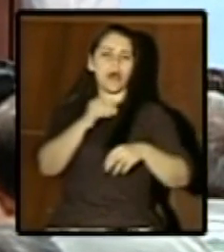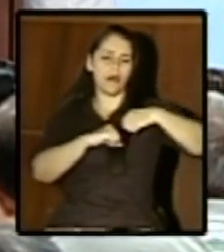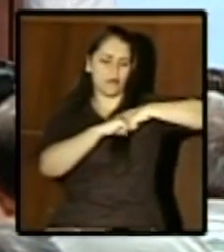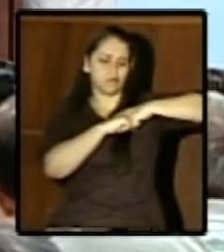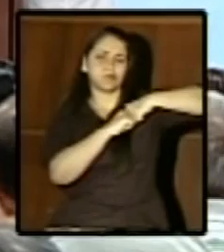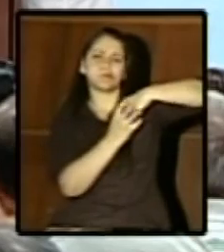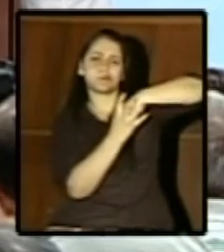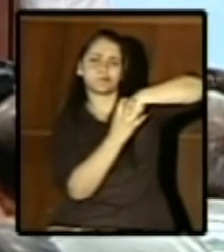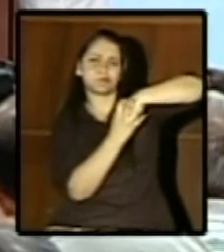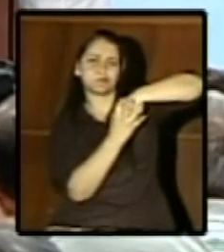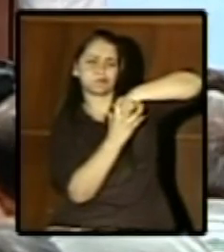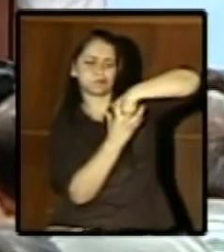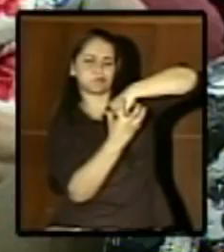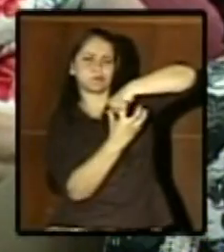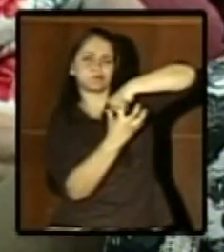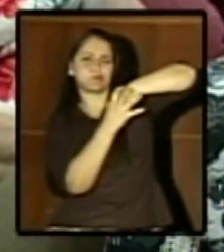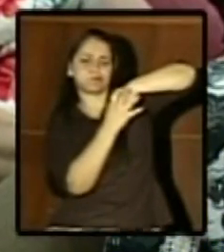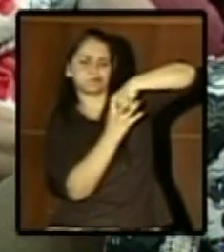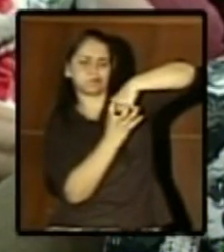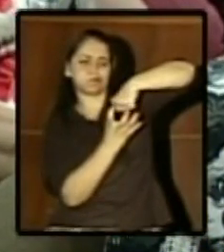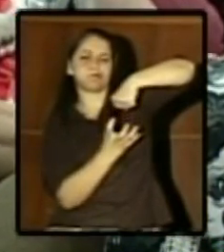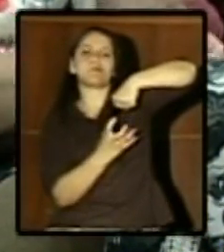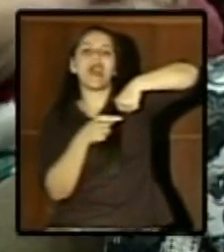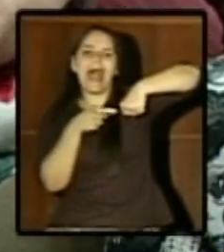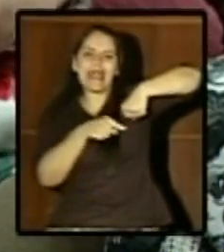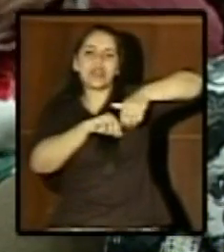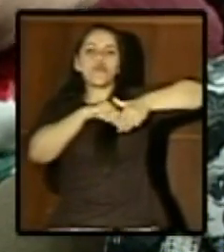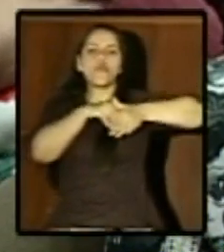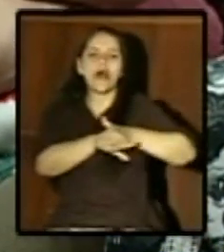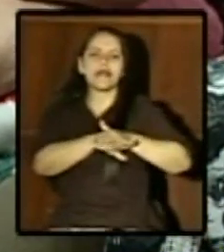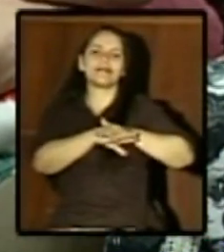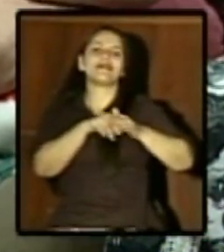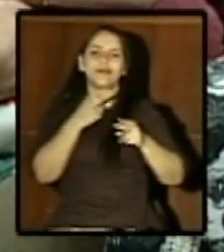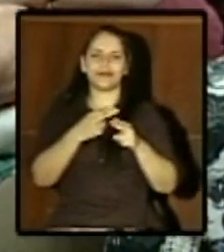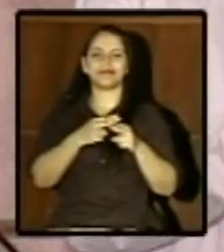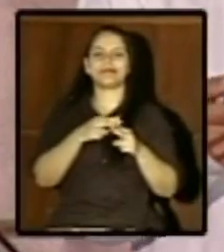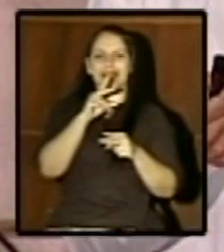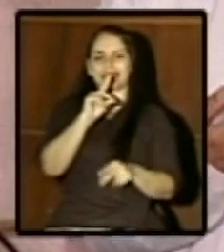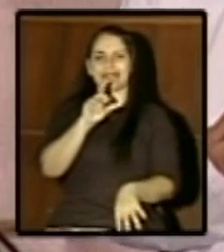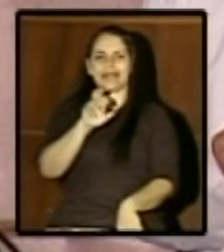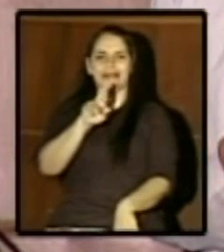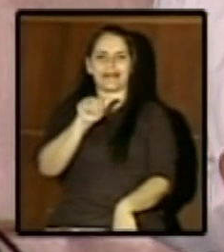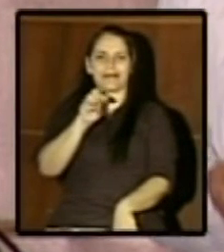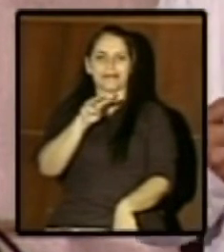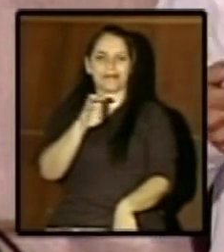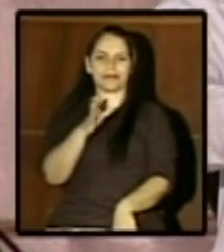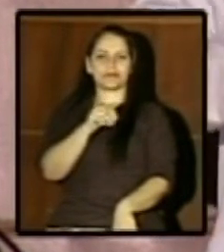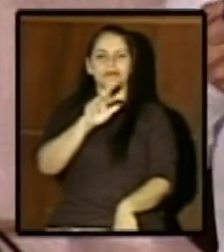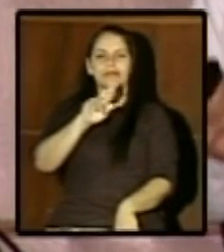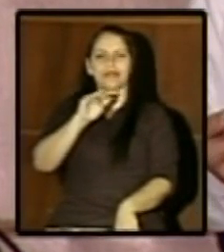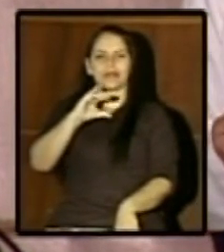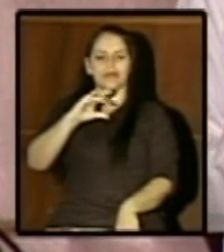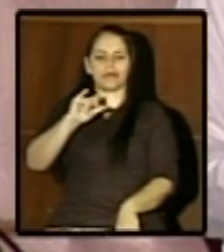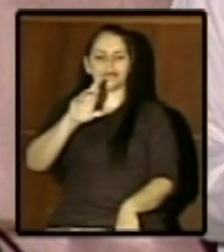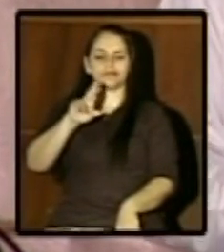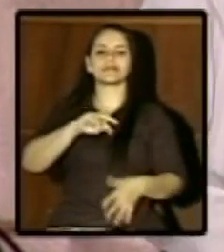se me acumula ese líquido dentro de la articulación. Aquí vemos, a esto le llamamos derrame articular, cuando la producción de